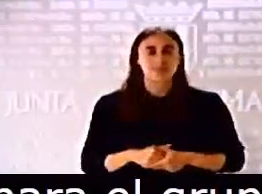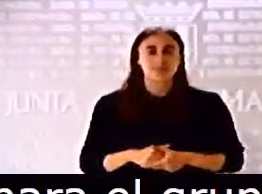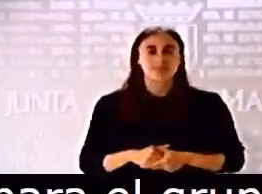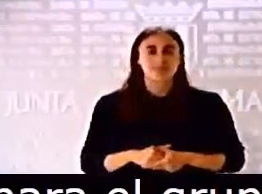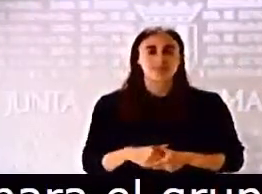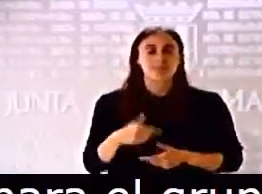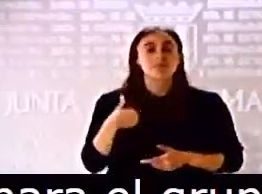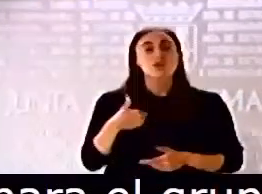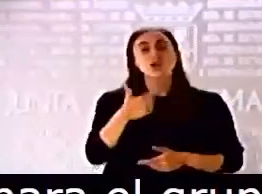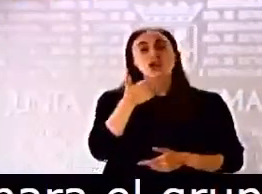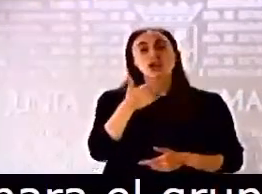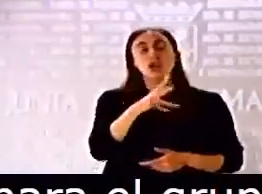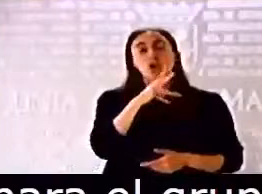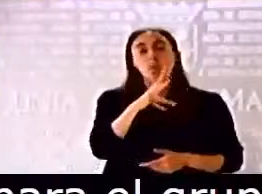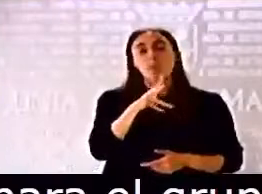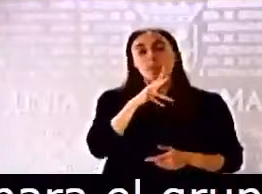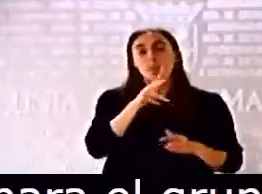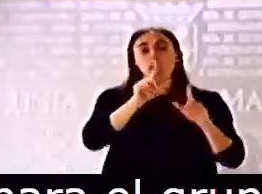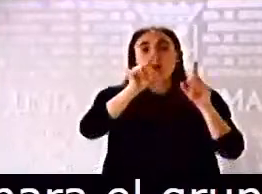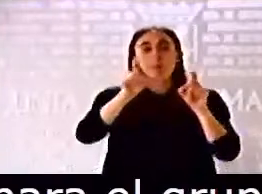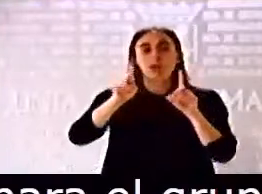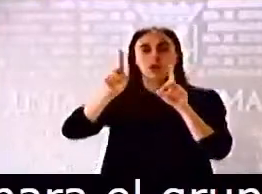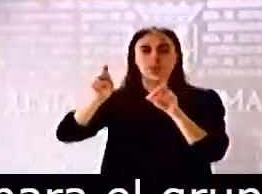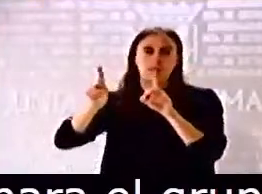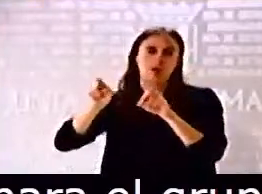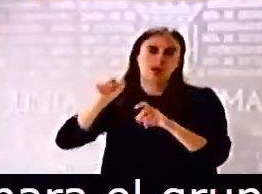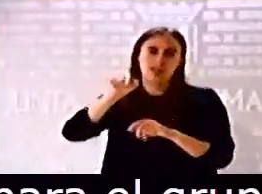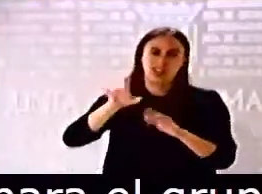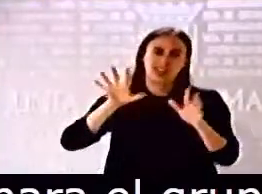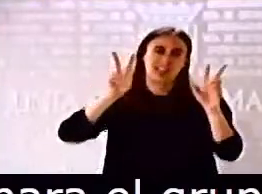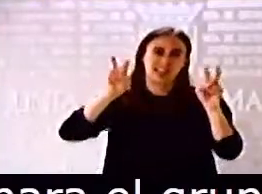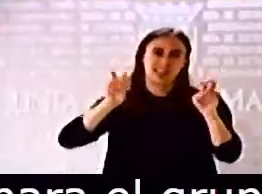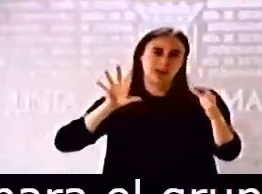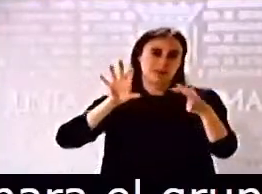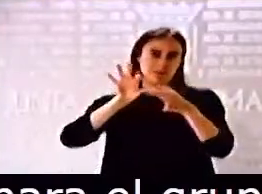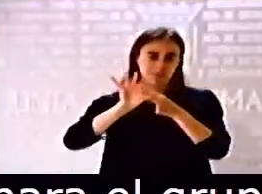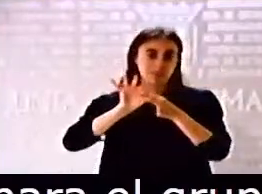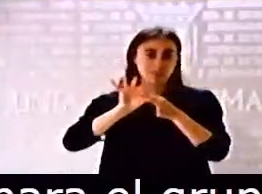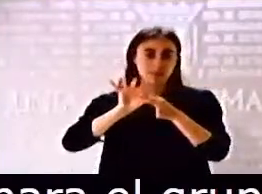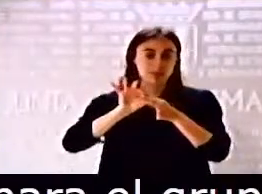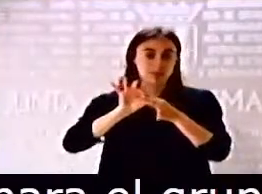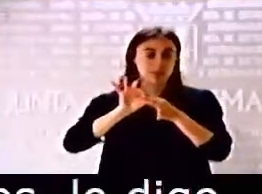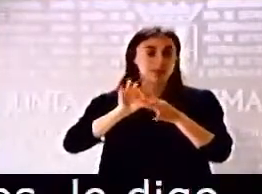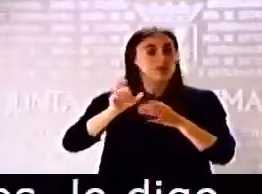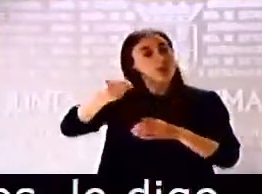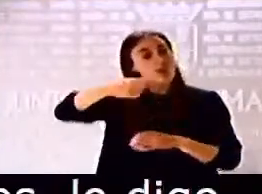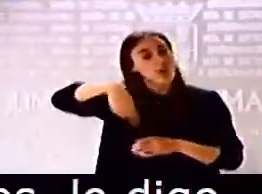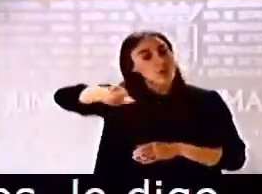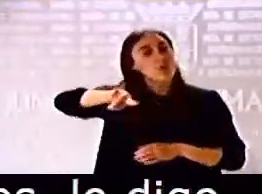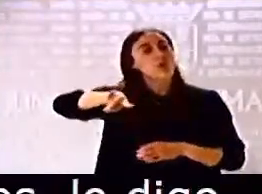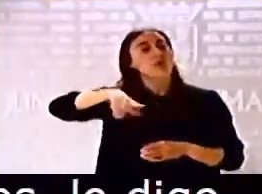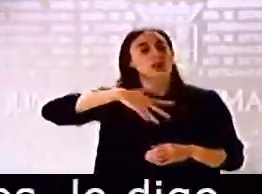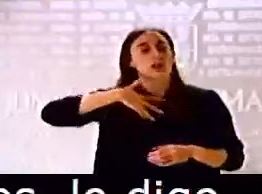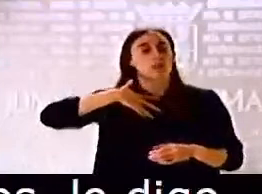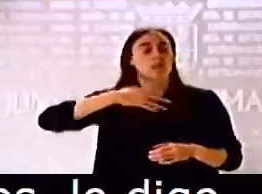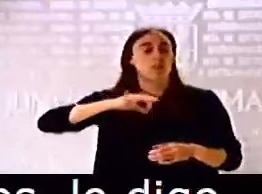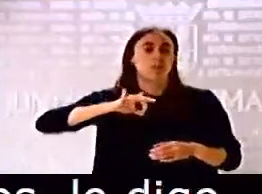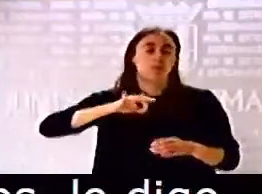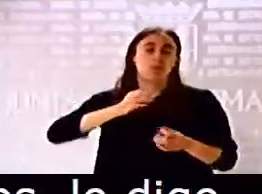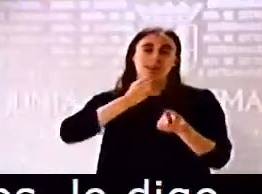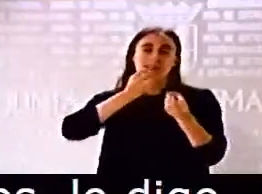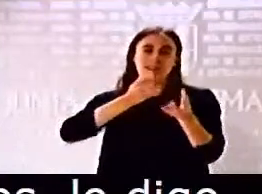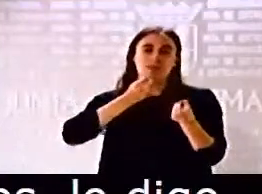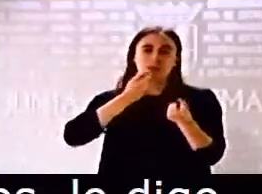Lo digo porque hay muchas preguntas alrededor de esto. Y ustedes son un vehículo adecuado para trasladar esta información.